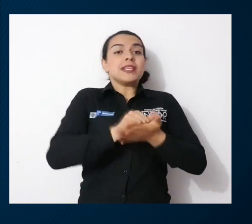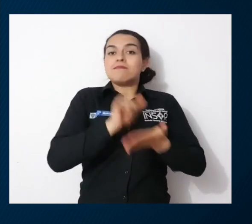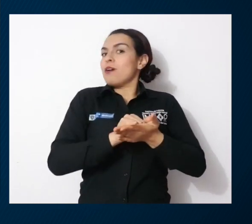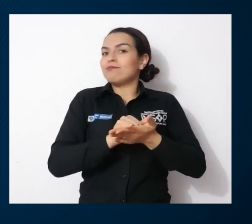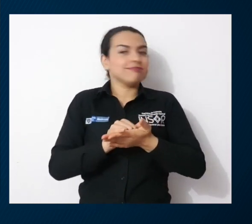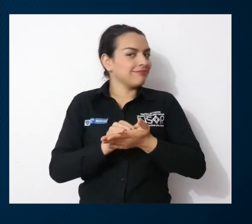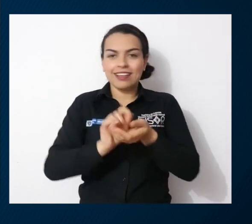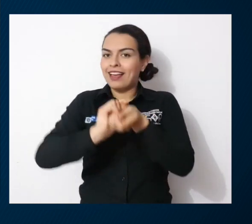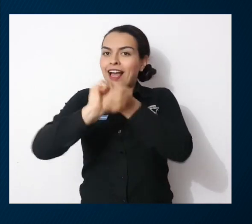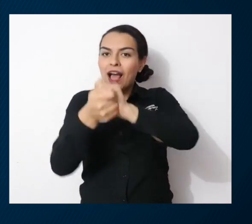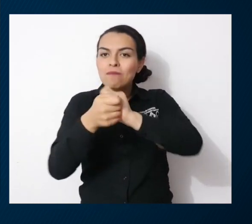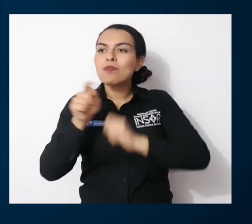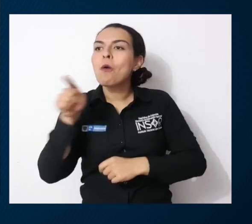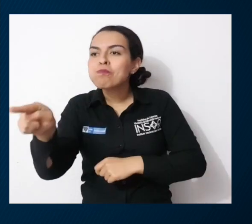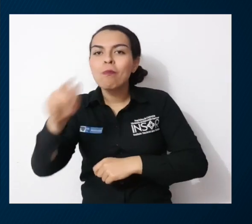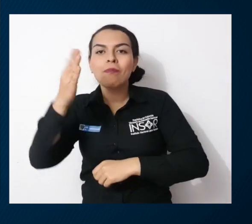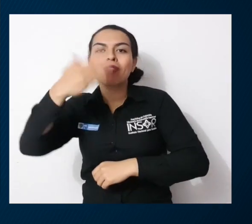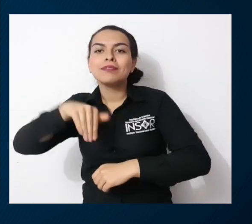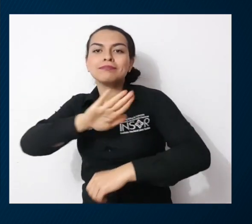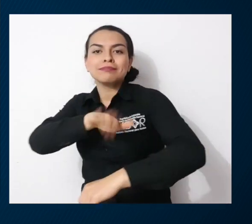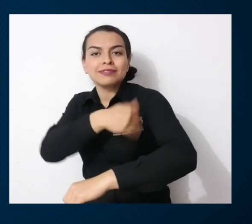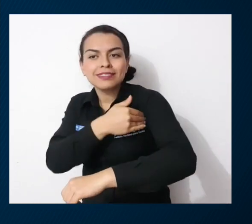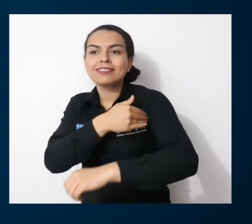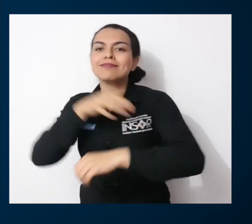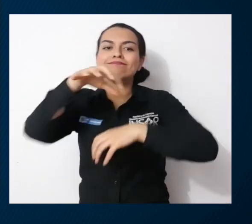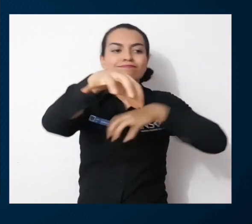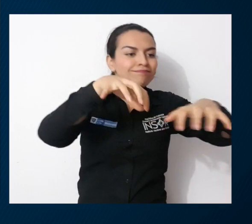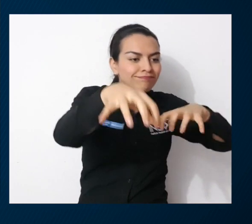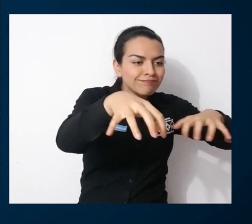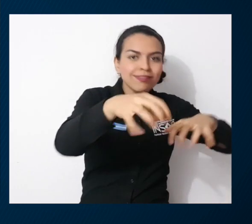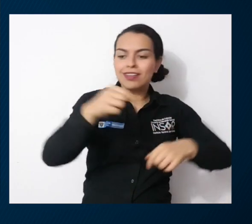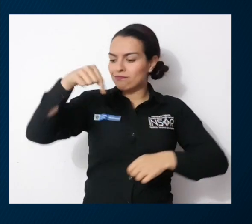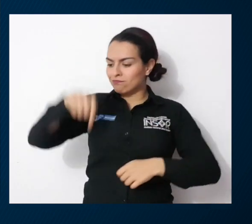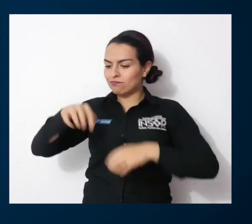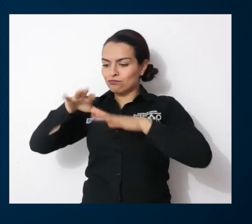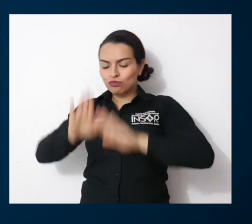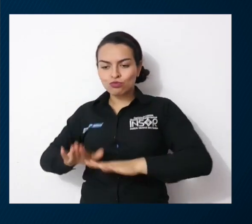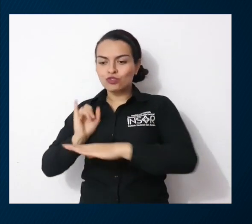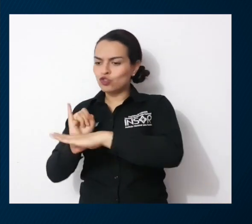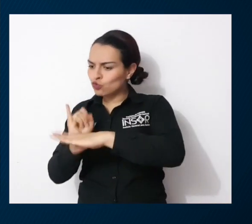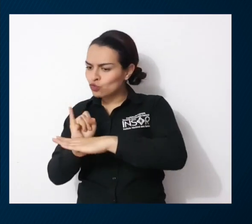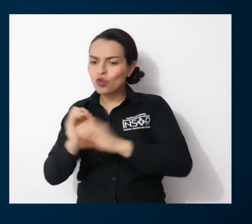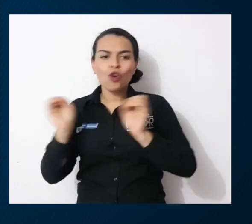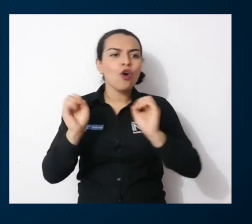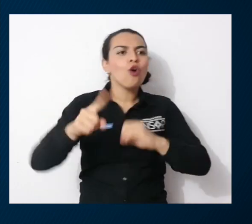nivel ministerial o a nivel sectorial, que son los mismos para el instituto o que son los mismos para las instituciones educativas. Y yo